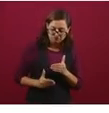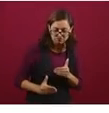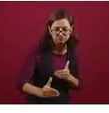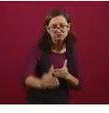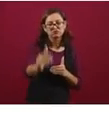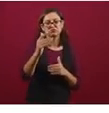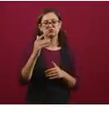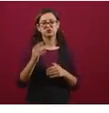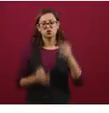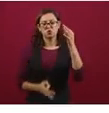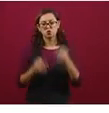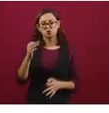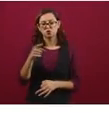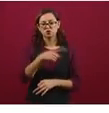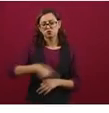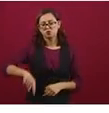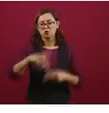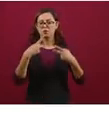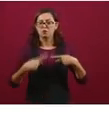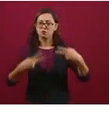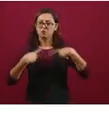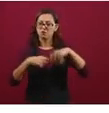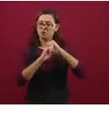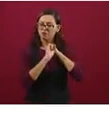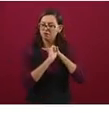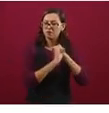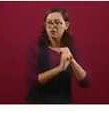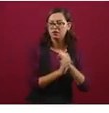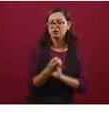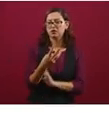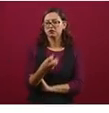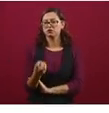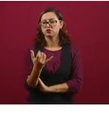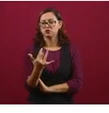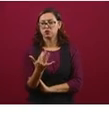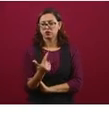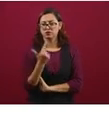de personas 357 individuos.